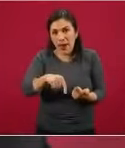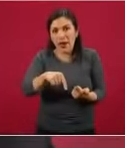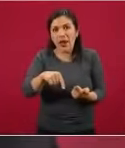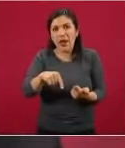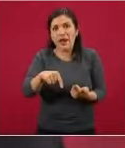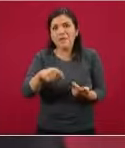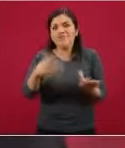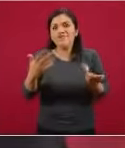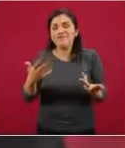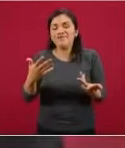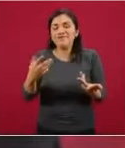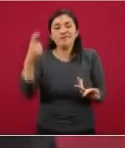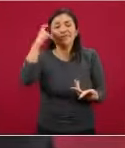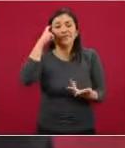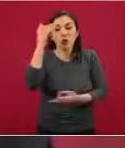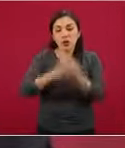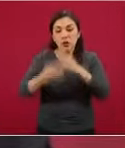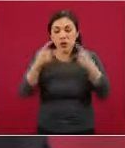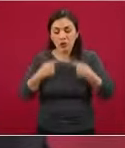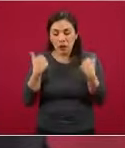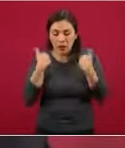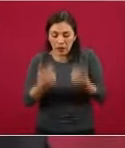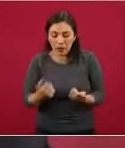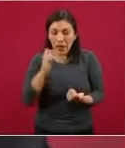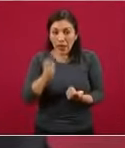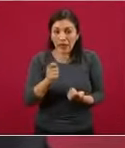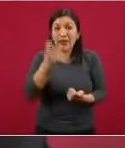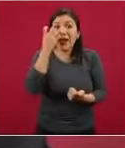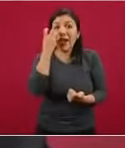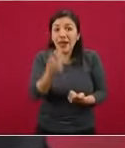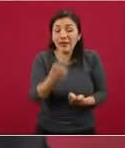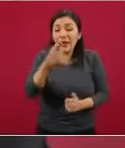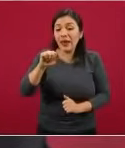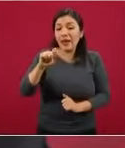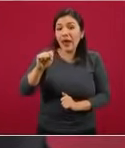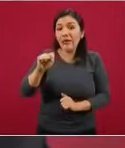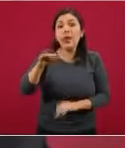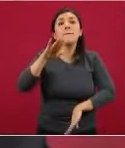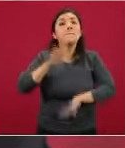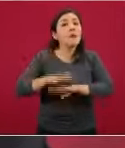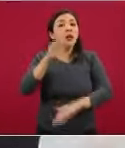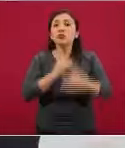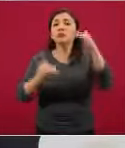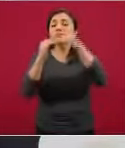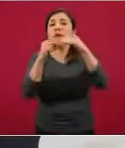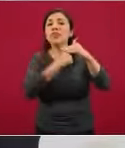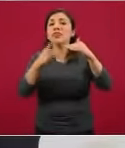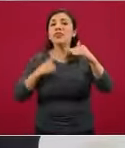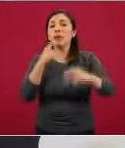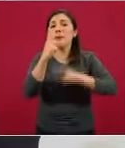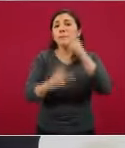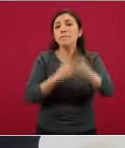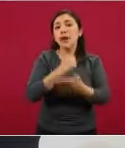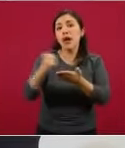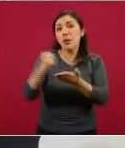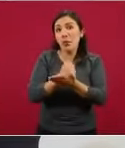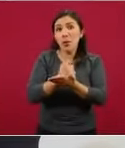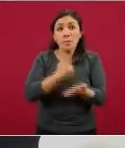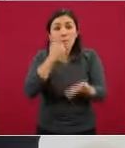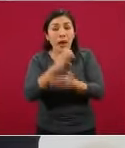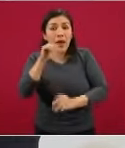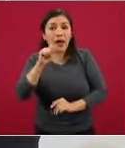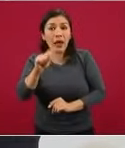en el consciente de la gente es que ese es el CAT máximo que debería pagar por un crédito de nómina,